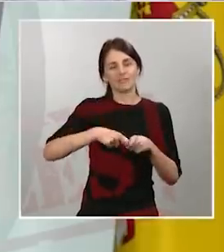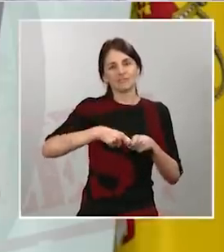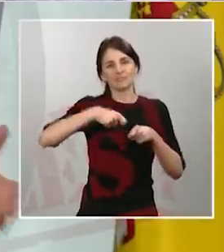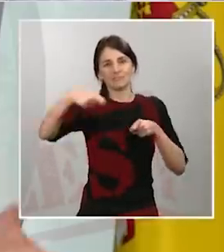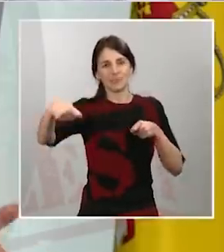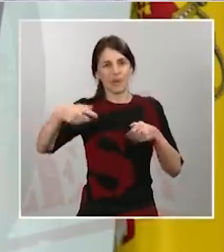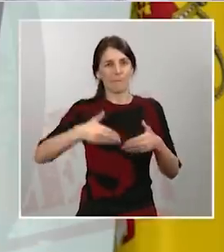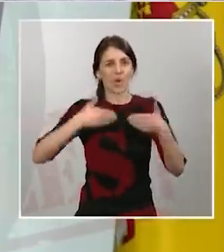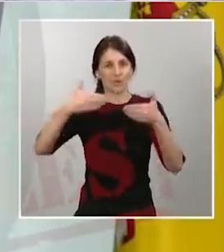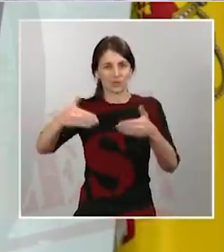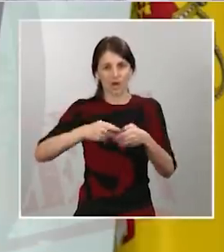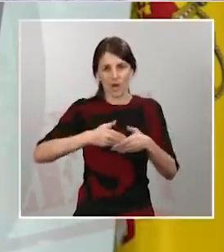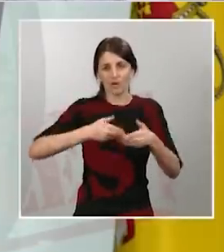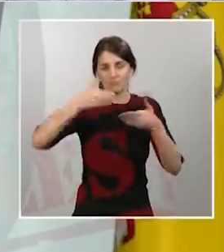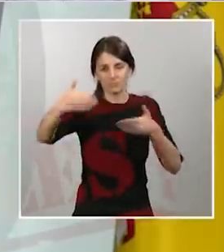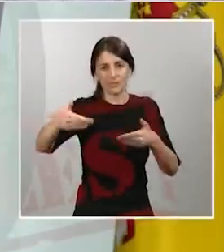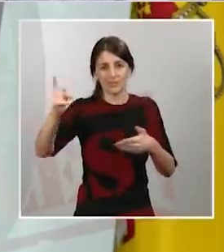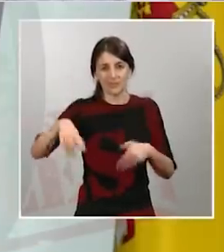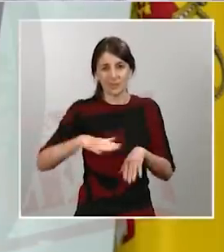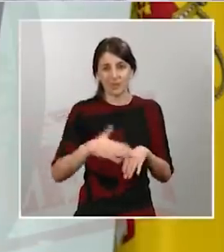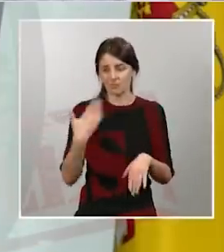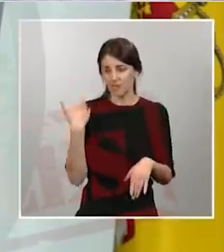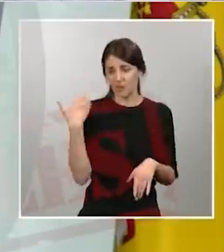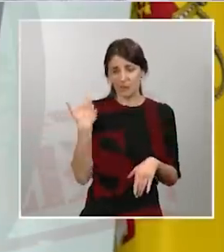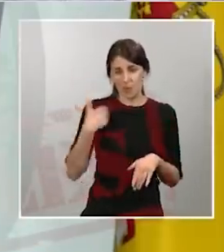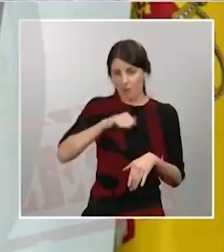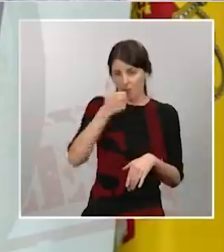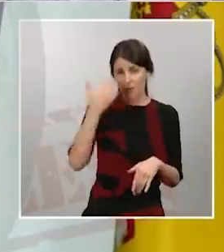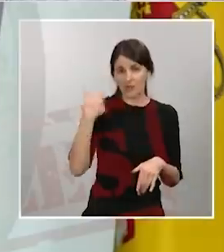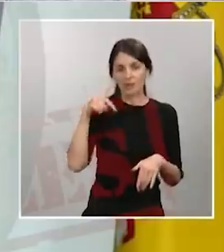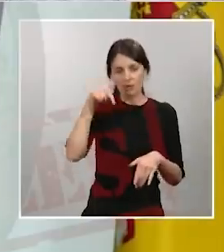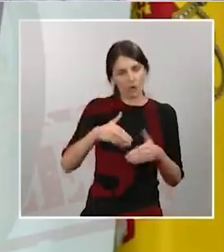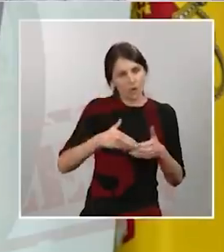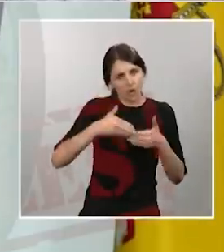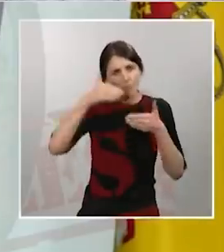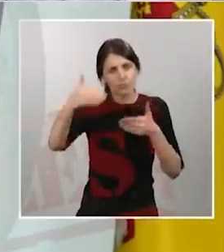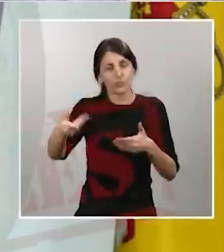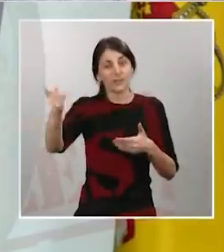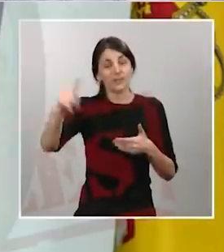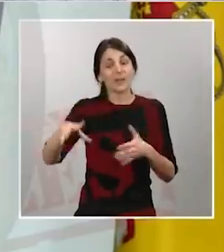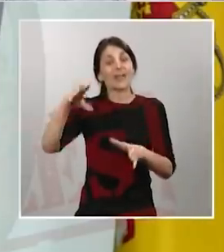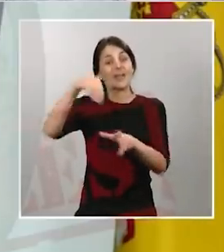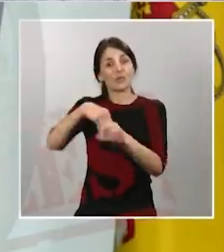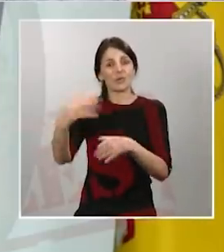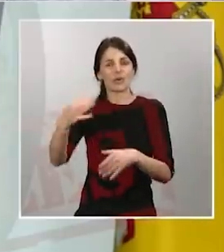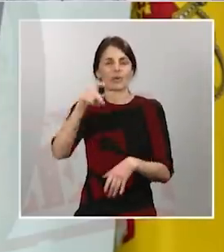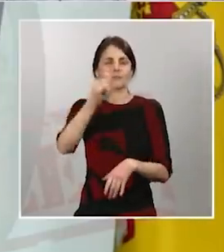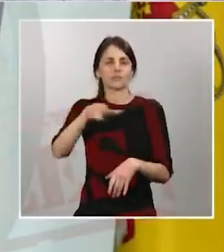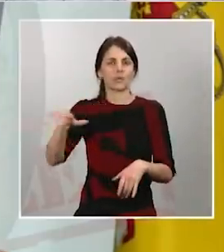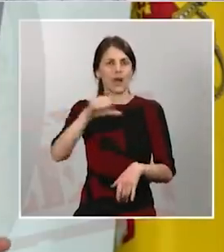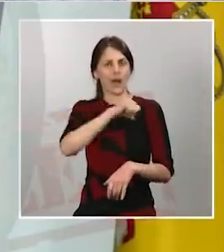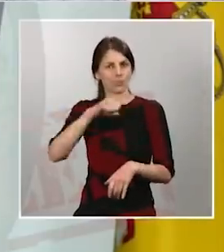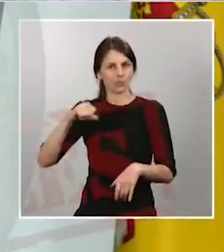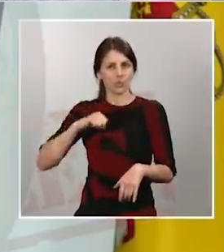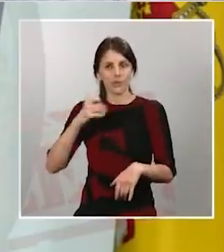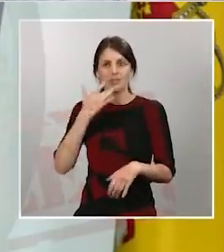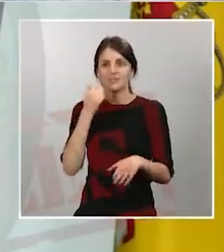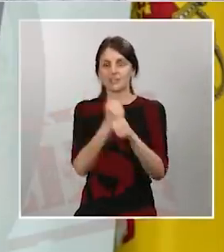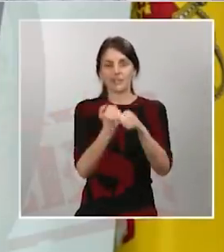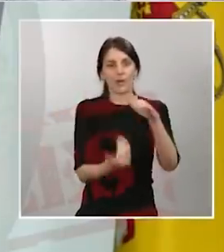no lo es, te saltas los requisitos constitucionales y llegas a sobrepasar un estado de excepción, caminas hacia la dictadura. Nosotros caminamos hacia una dictadura.